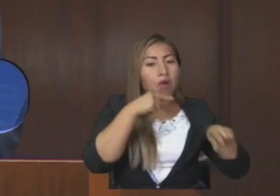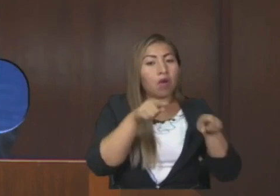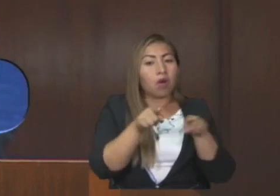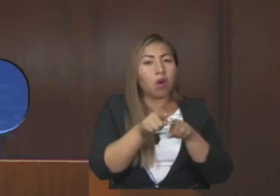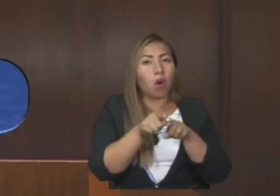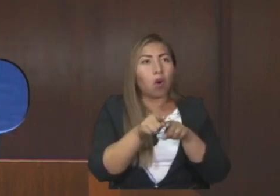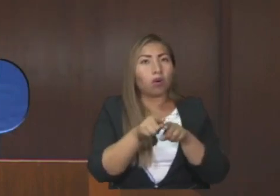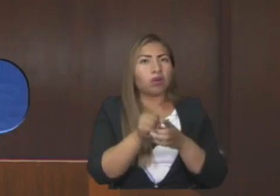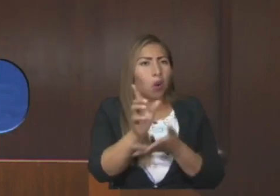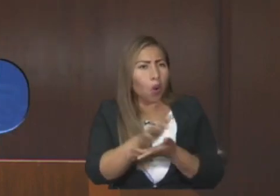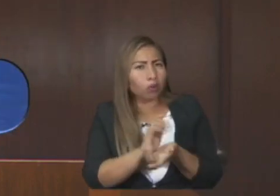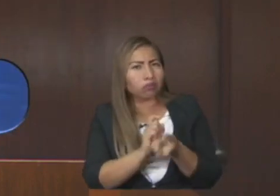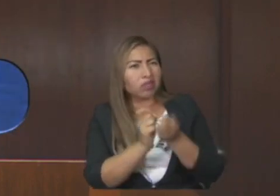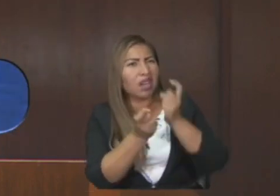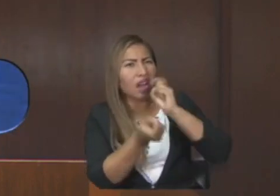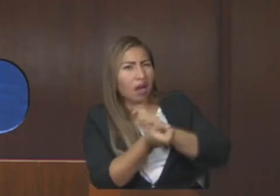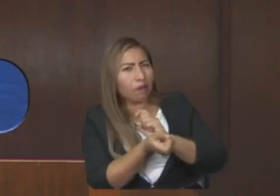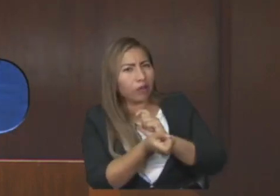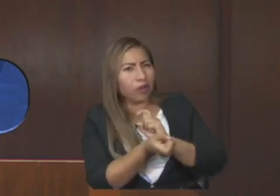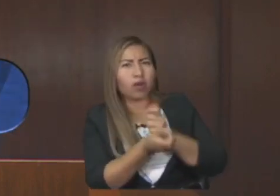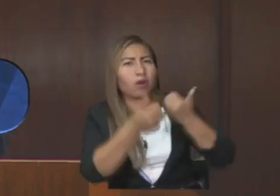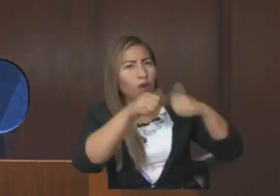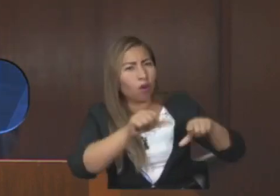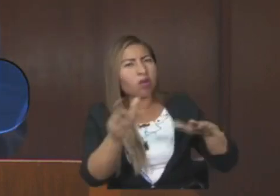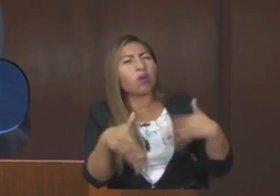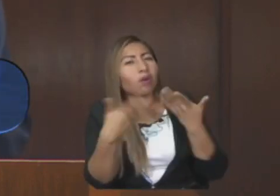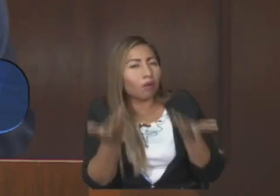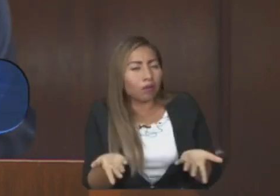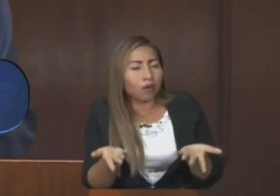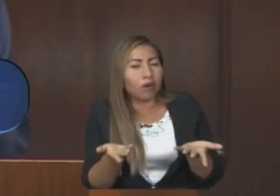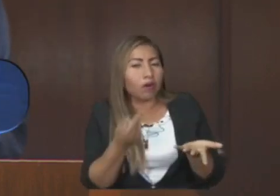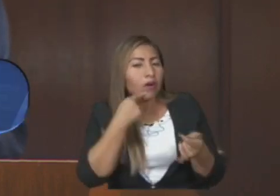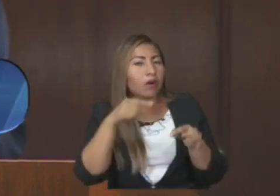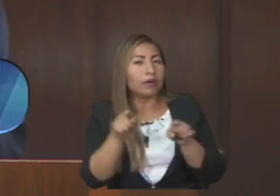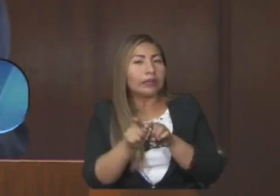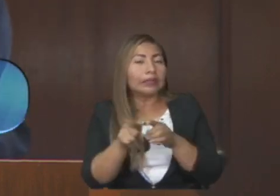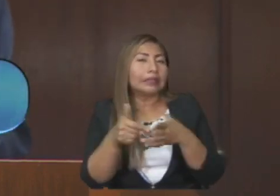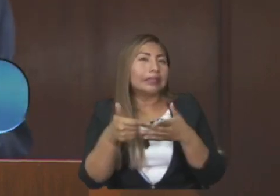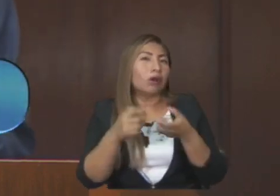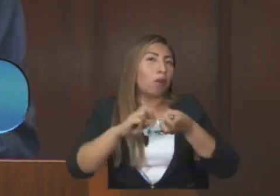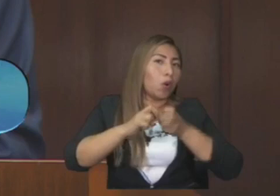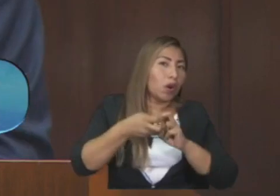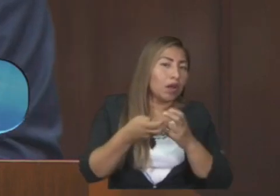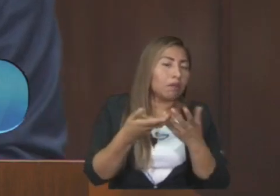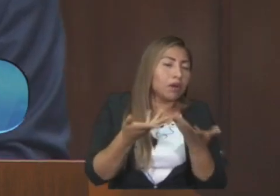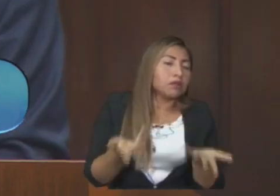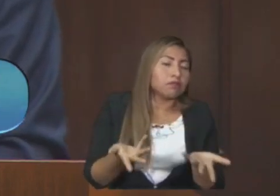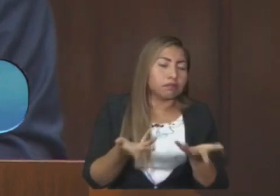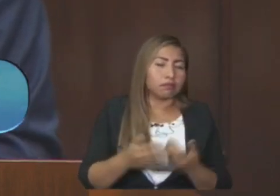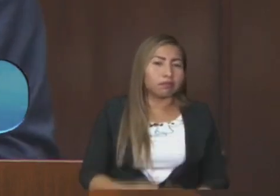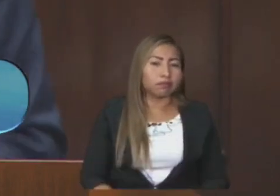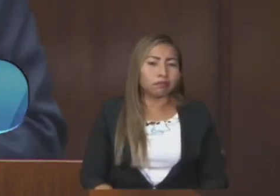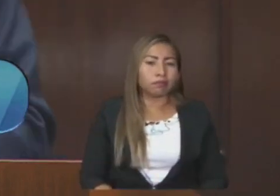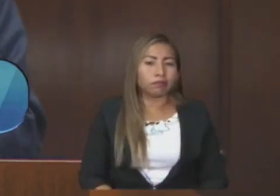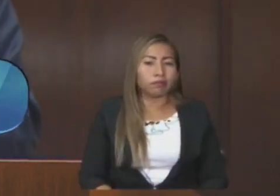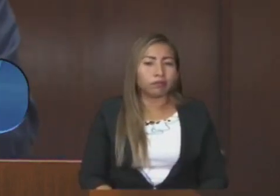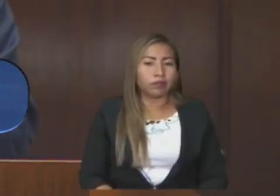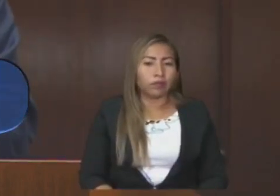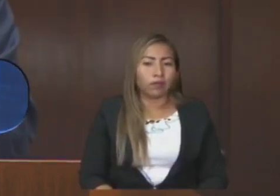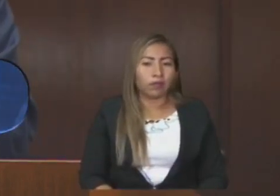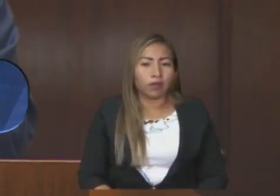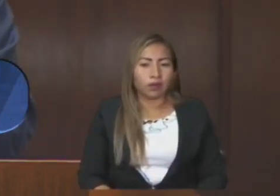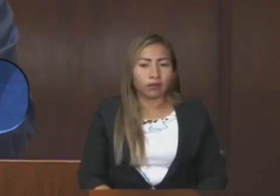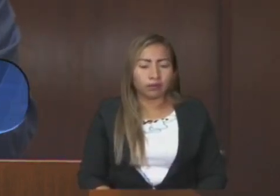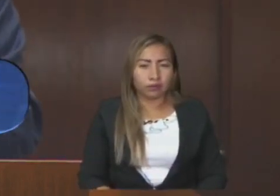acuerdo? ¿Qué circunstancia provocó dicha situación? Respuesta, presidente. A pesar de que